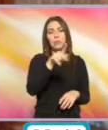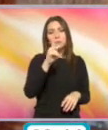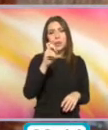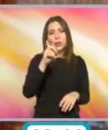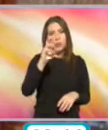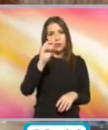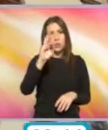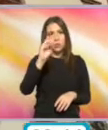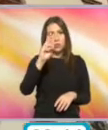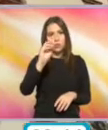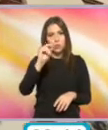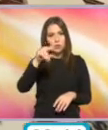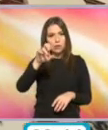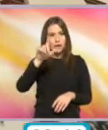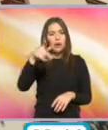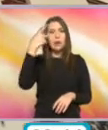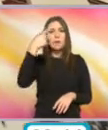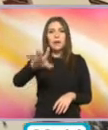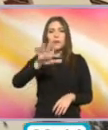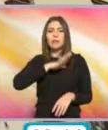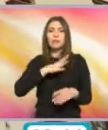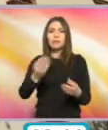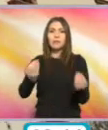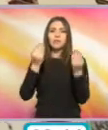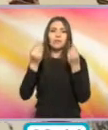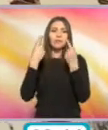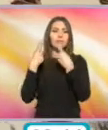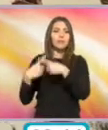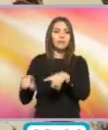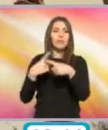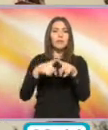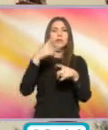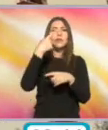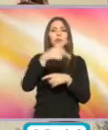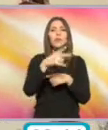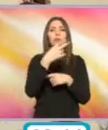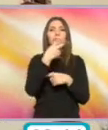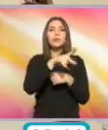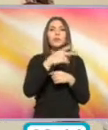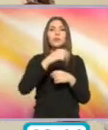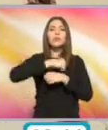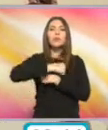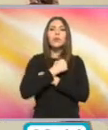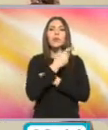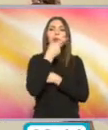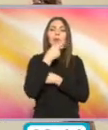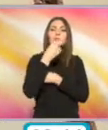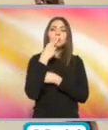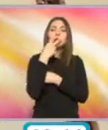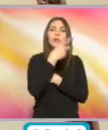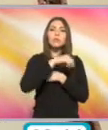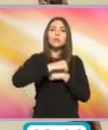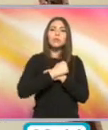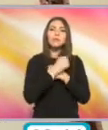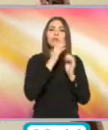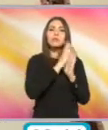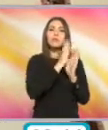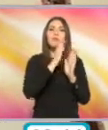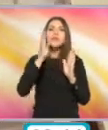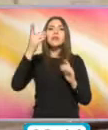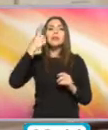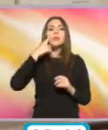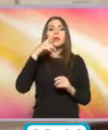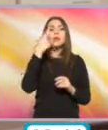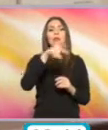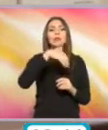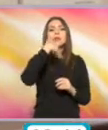una colección increíble, bueno, de cualquier cantidad de piezas, que es su colección particular también, y se supone que él lo quería que fuera dedicado al